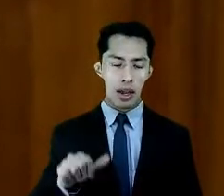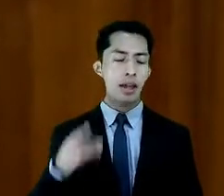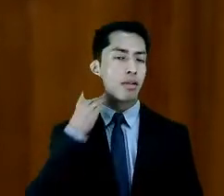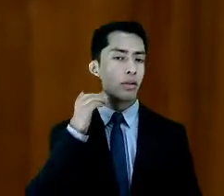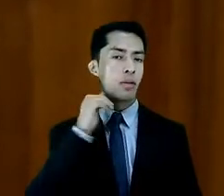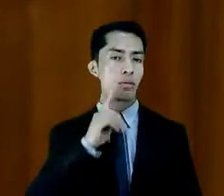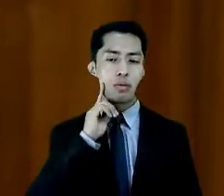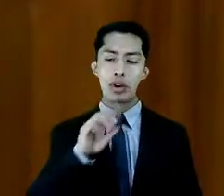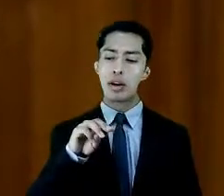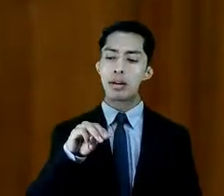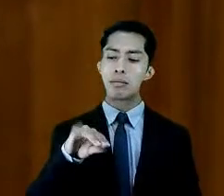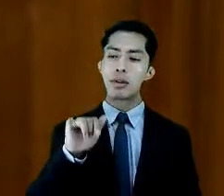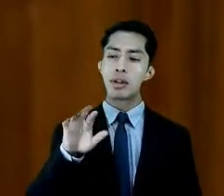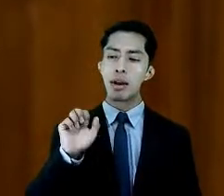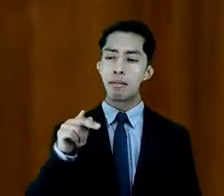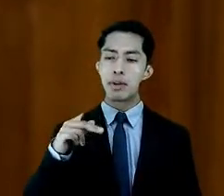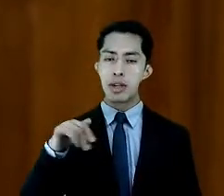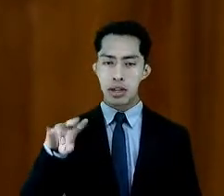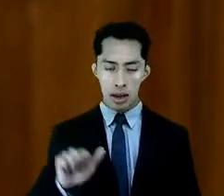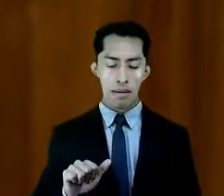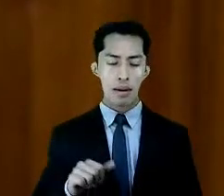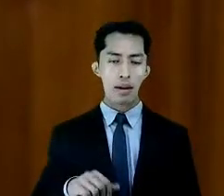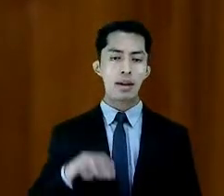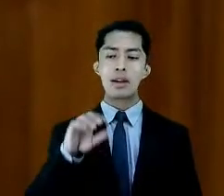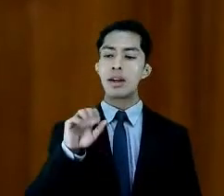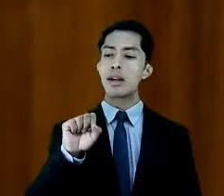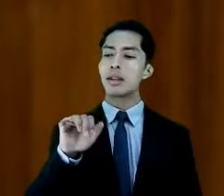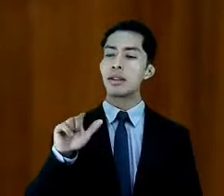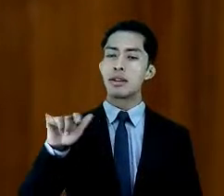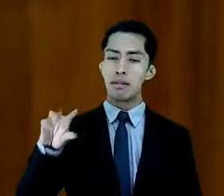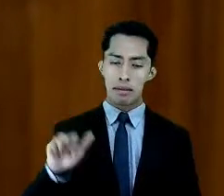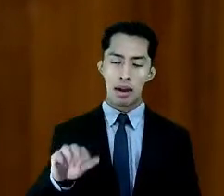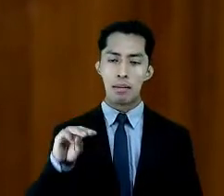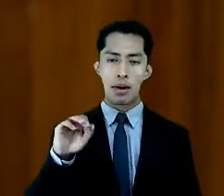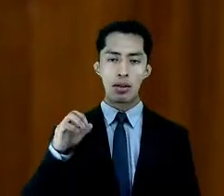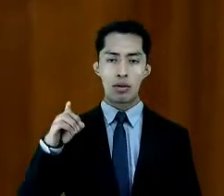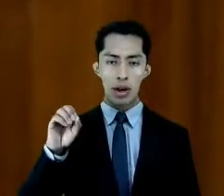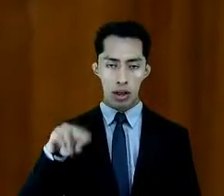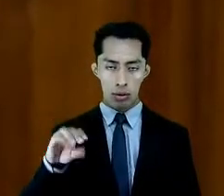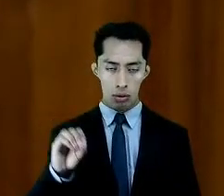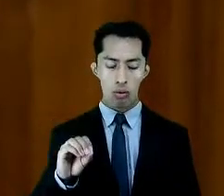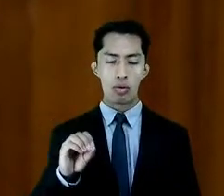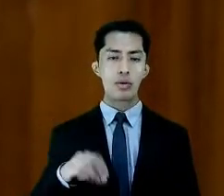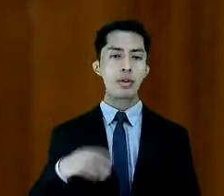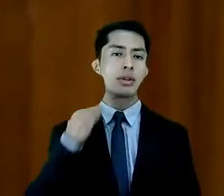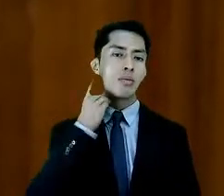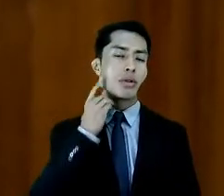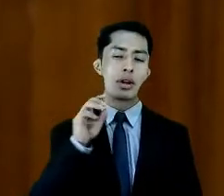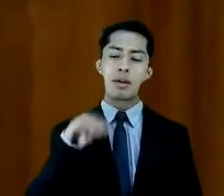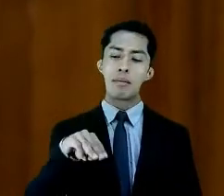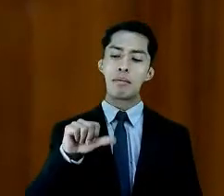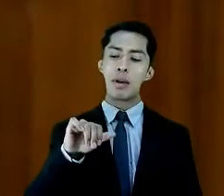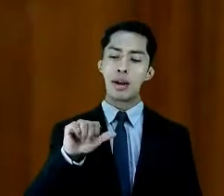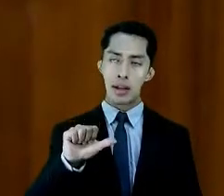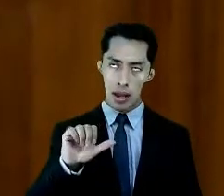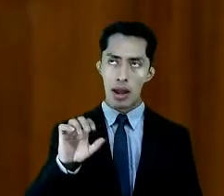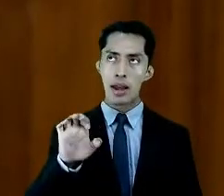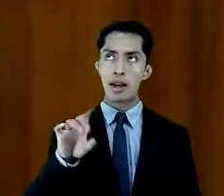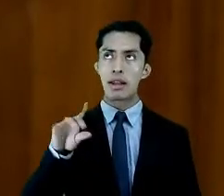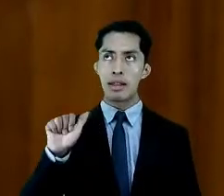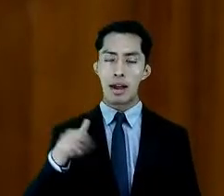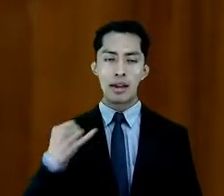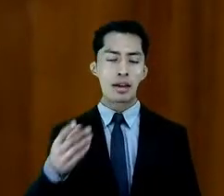Miriam Escalona Piña, diputada Silvia Barberena Maldonado, diputada María Elida Castelán Mondragón